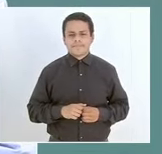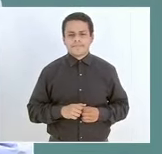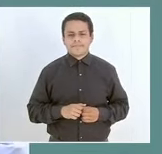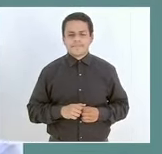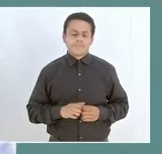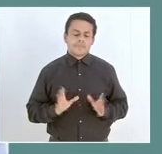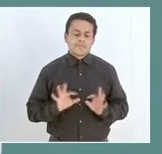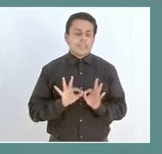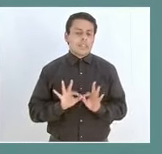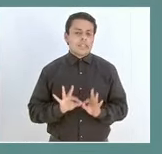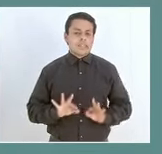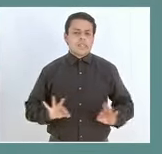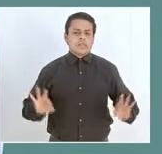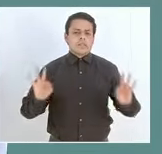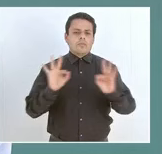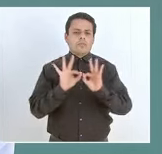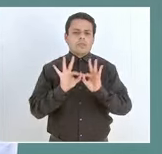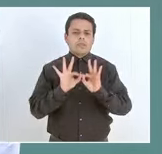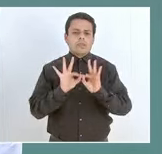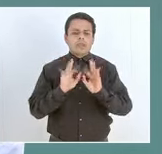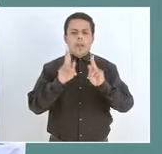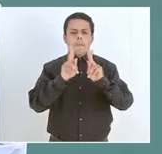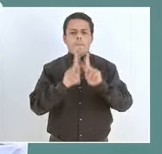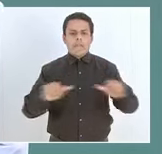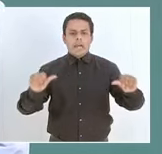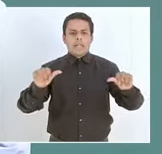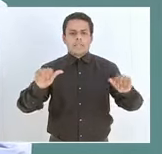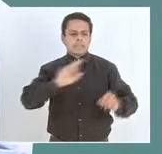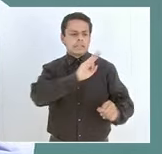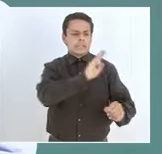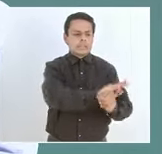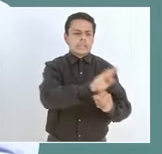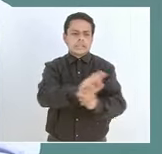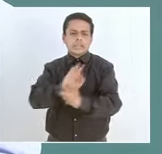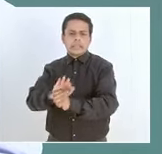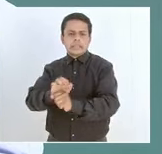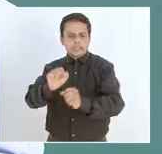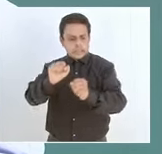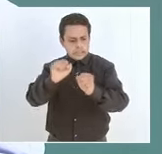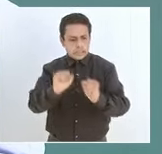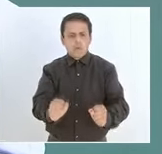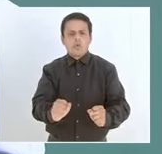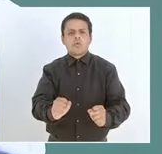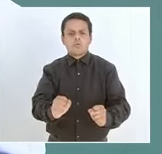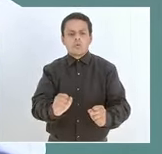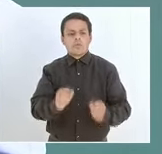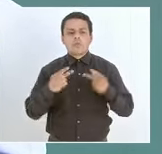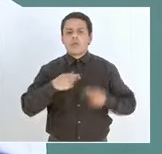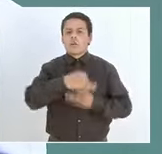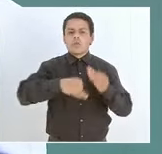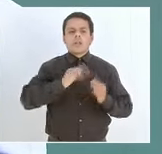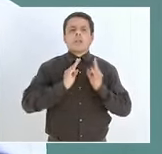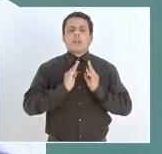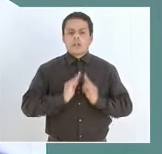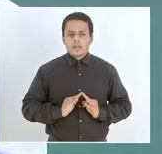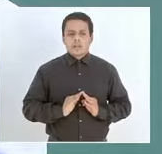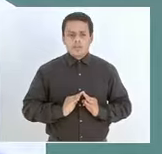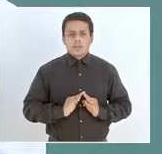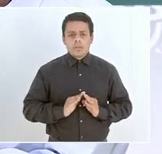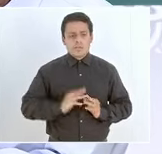el garantizar la paz y la tranquilidad a todos los